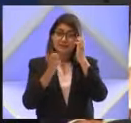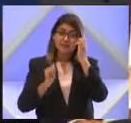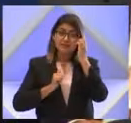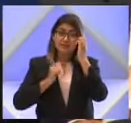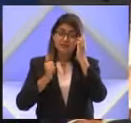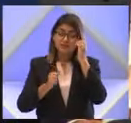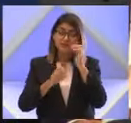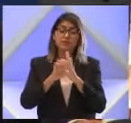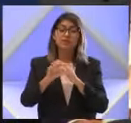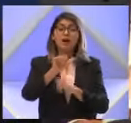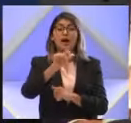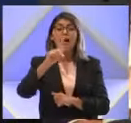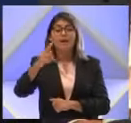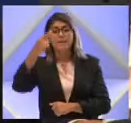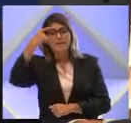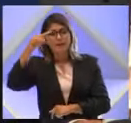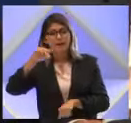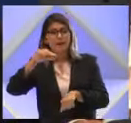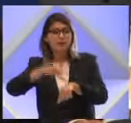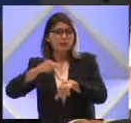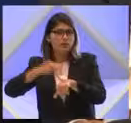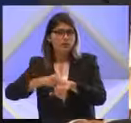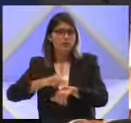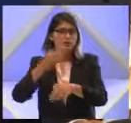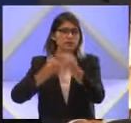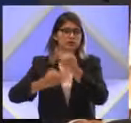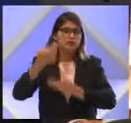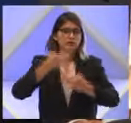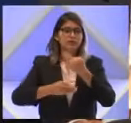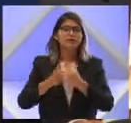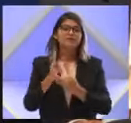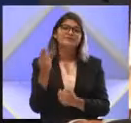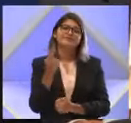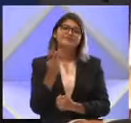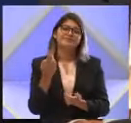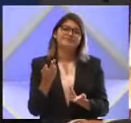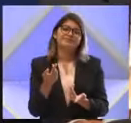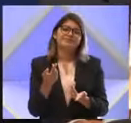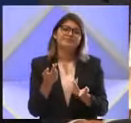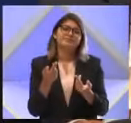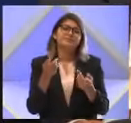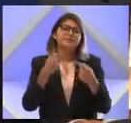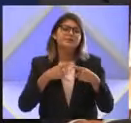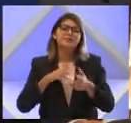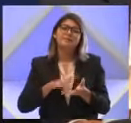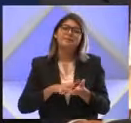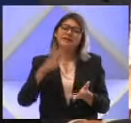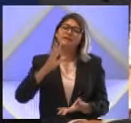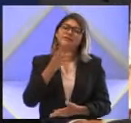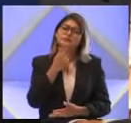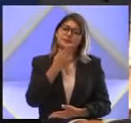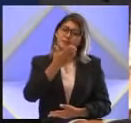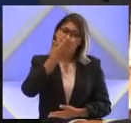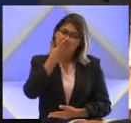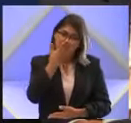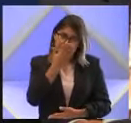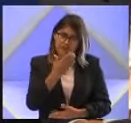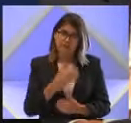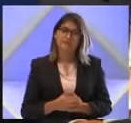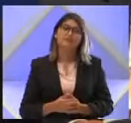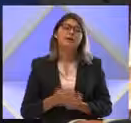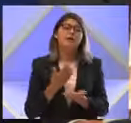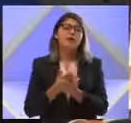aplicación en medicina y todo esto no pero que la gente en su mayoría lo aproveche más y el otro punto donde es de la mayor